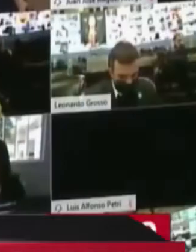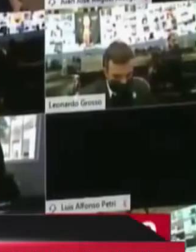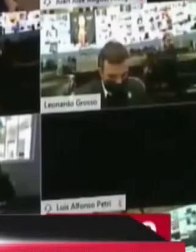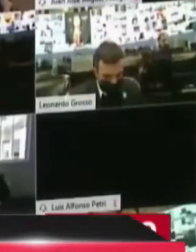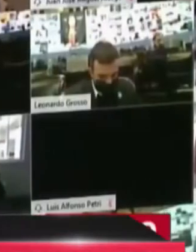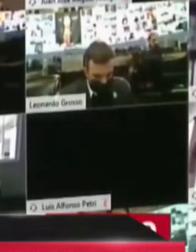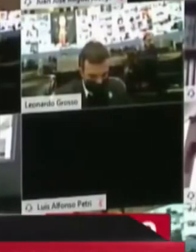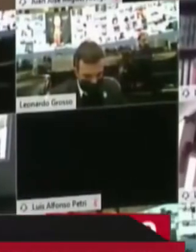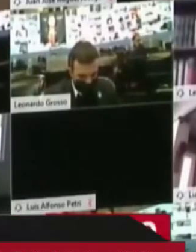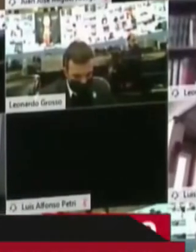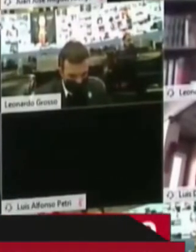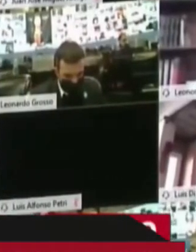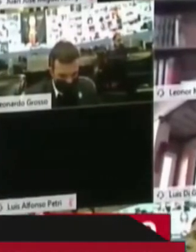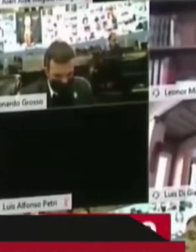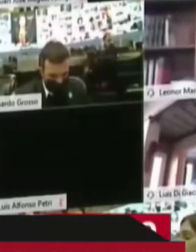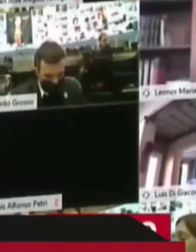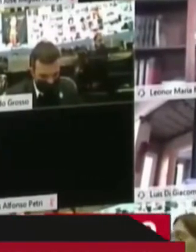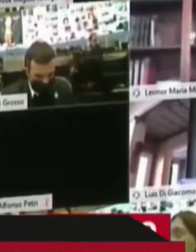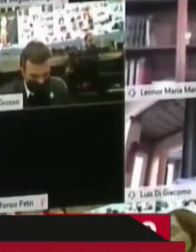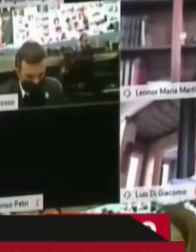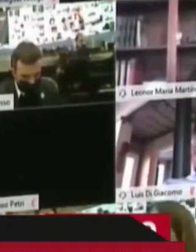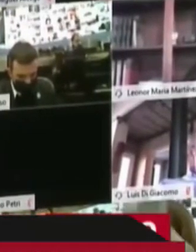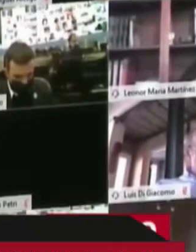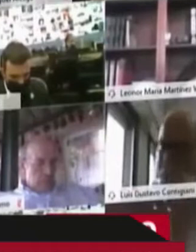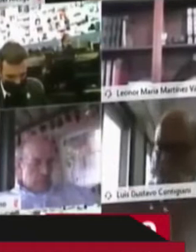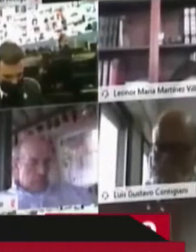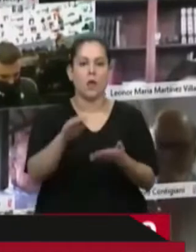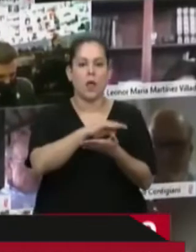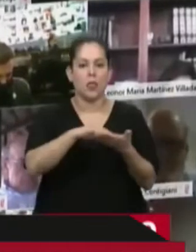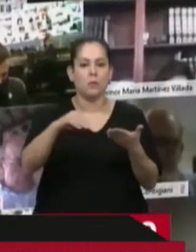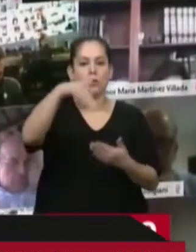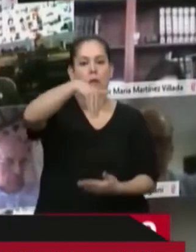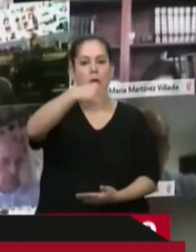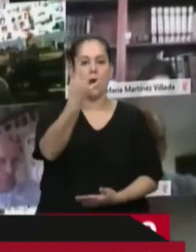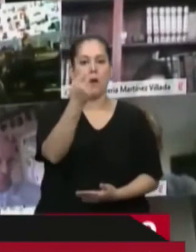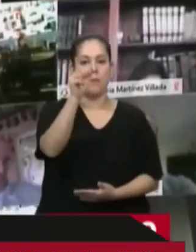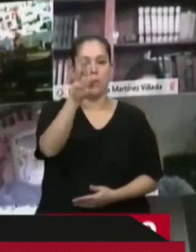Nacional, que plantea la educación a distancia como una opción